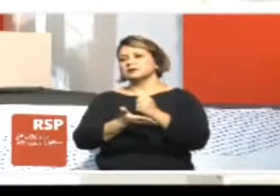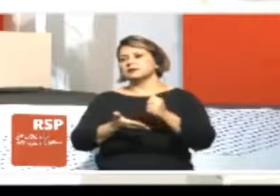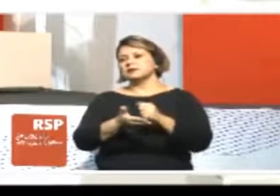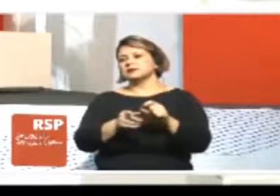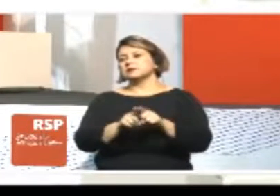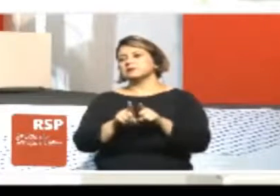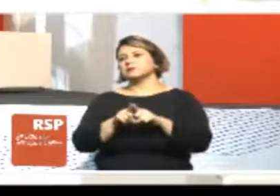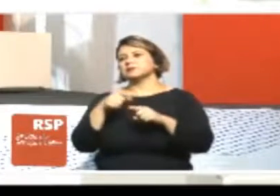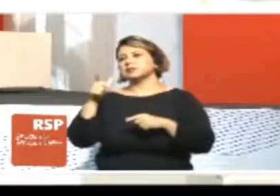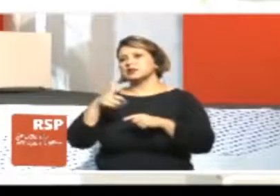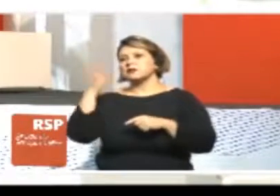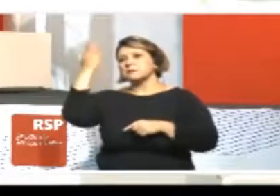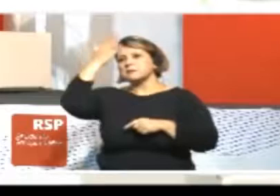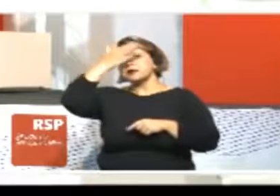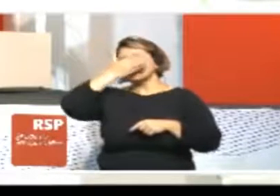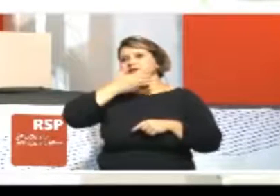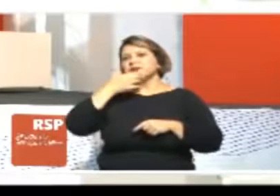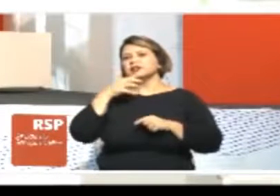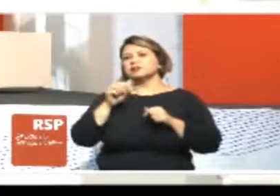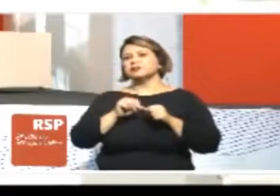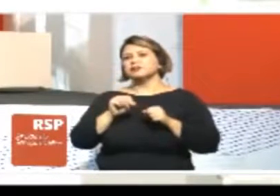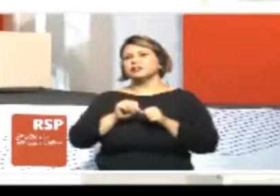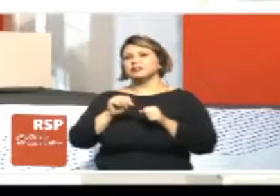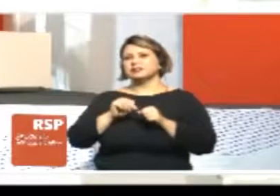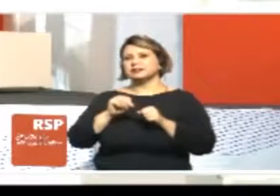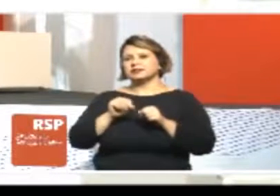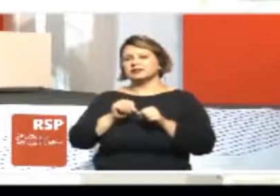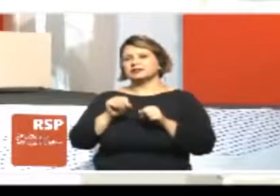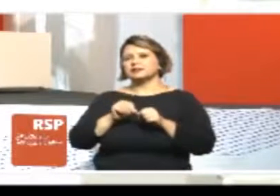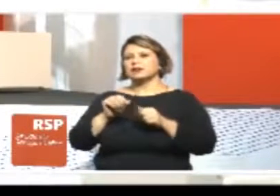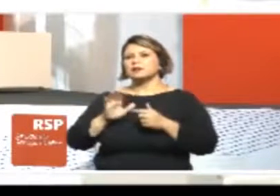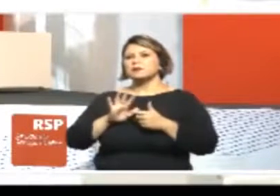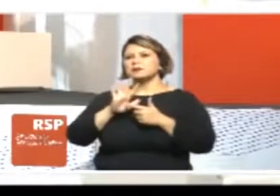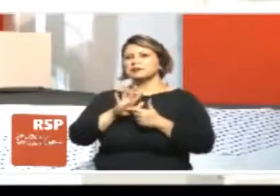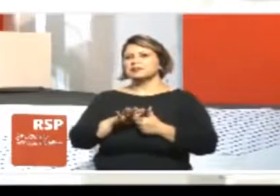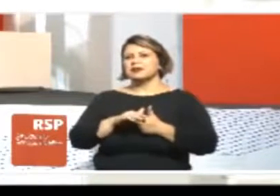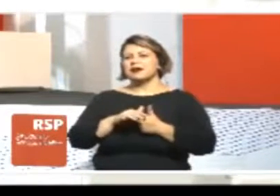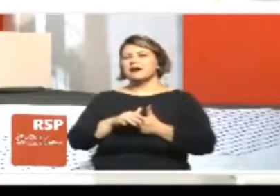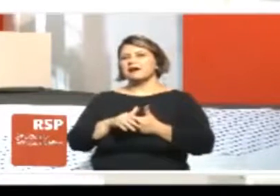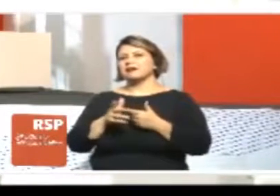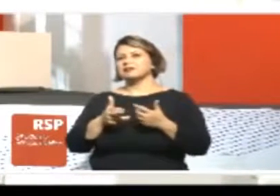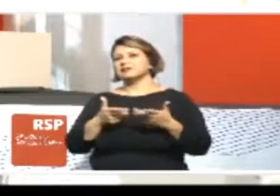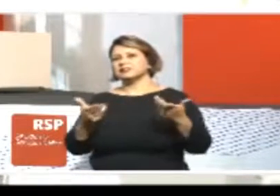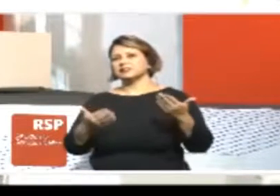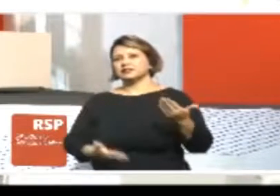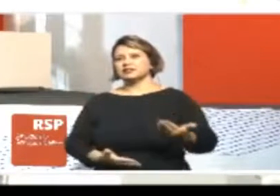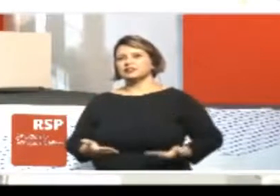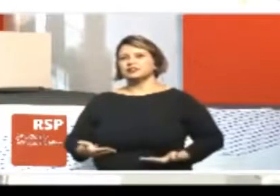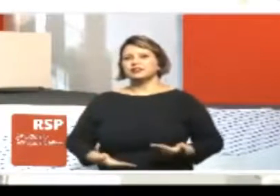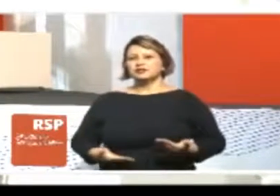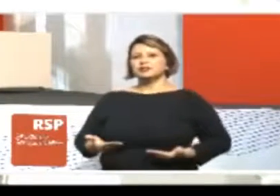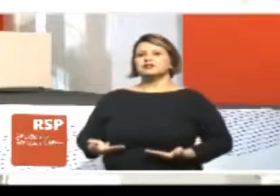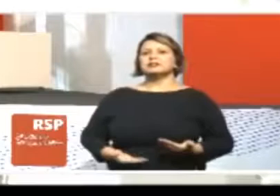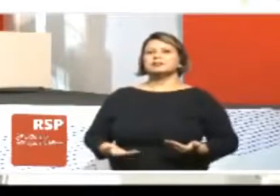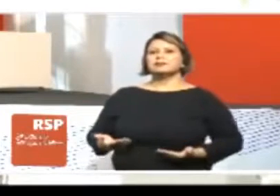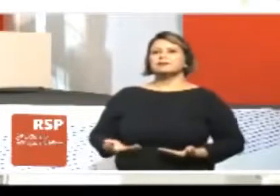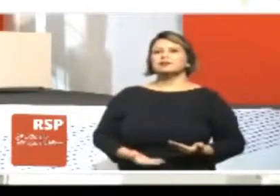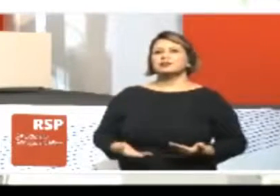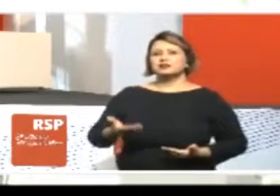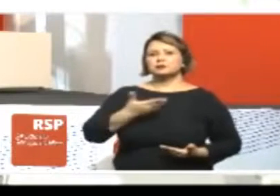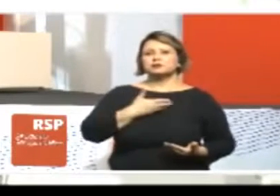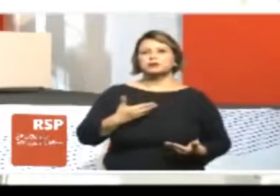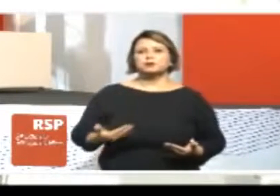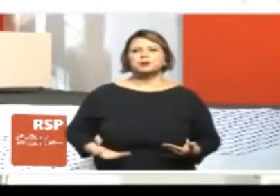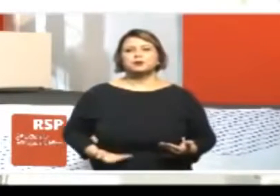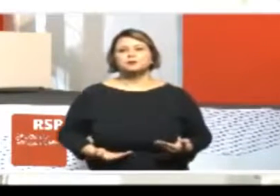para poder ingresar al servicio de carrera en México. Yo no lo podía creer que me estaba diciendo eso. Yo le dije, ¿verdad? Y